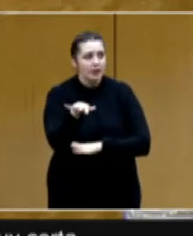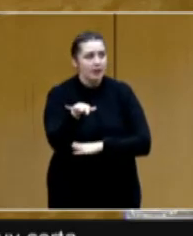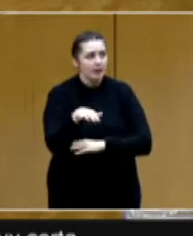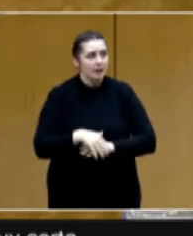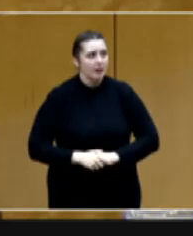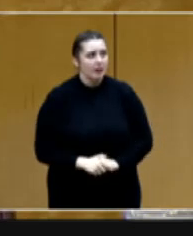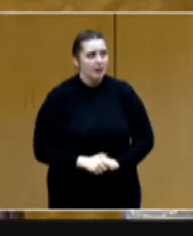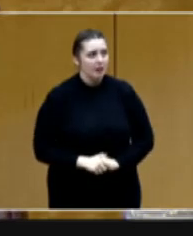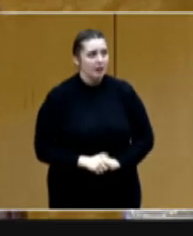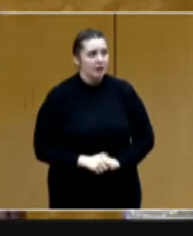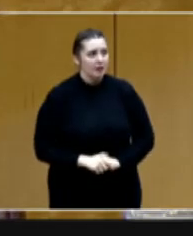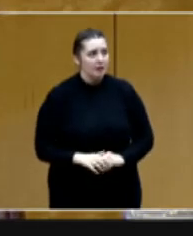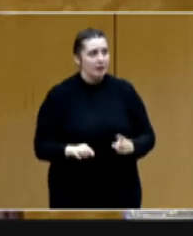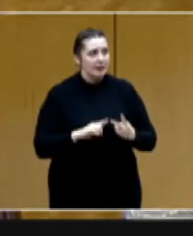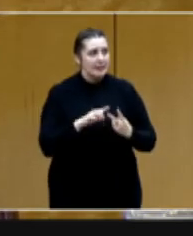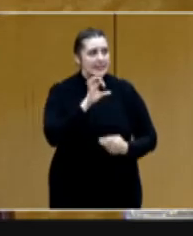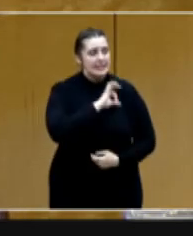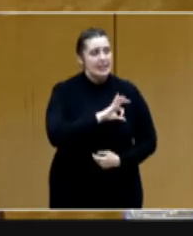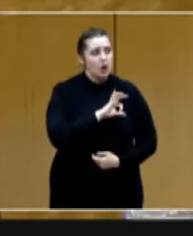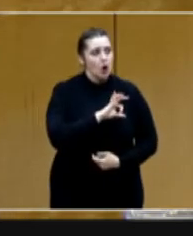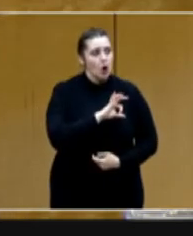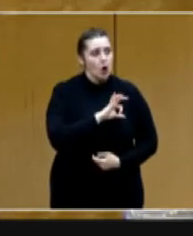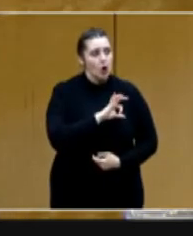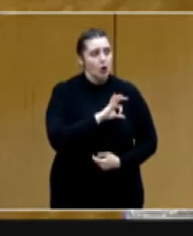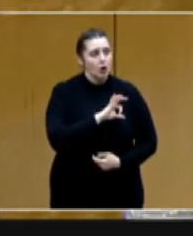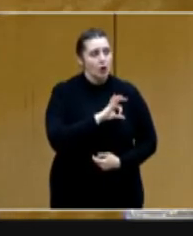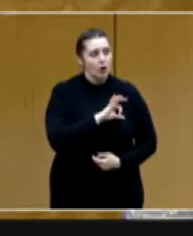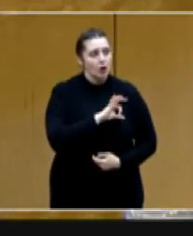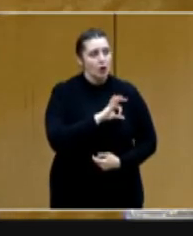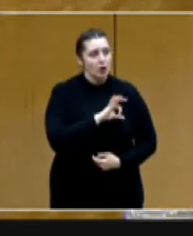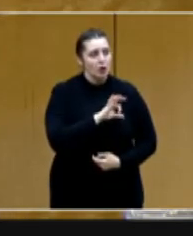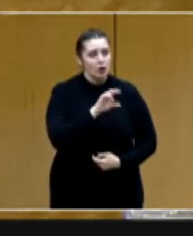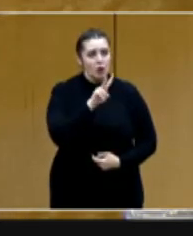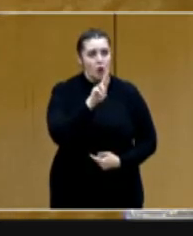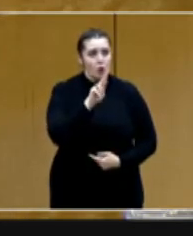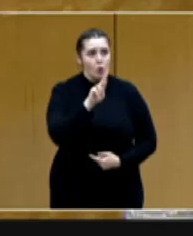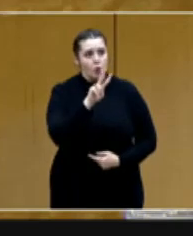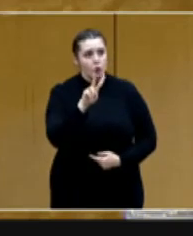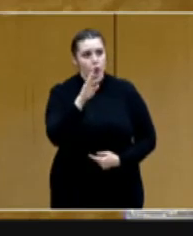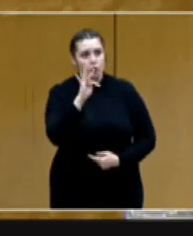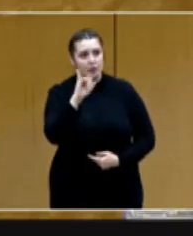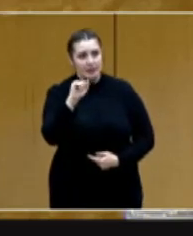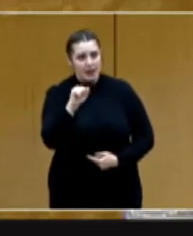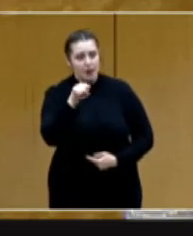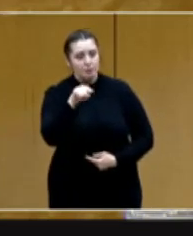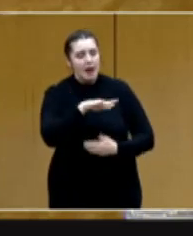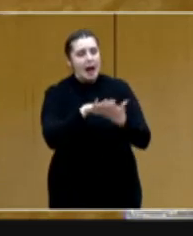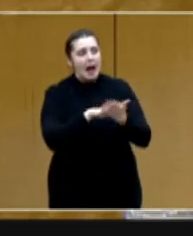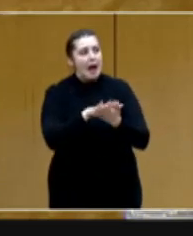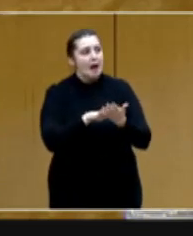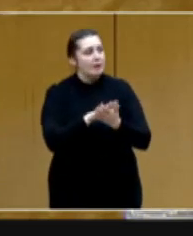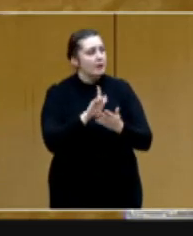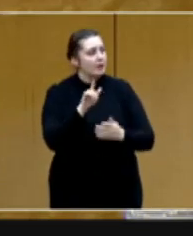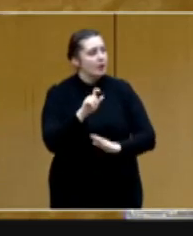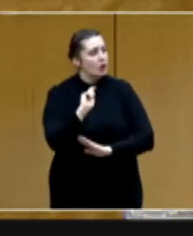y al señor Urrutia habla de usted que han conseguido que han